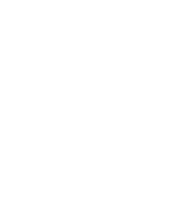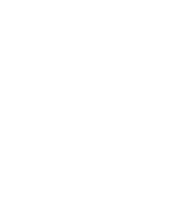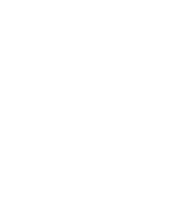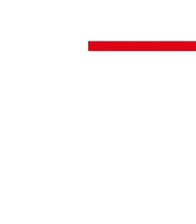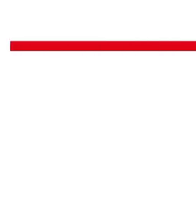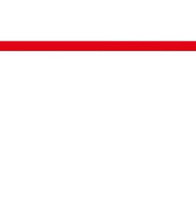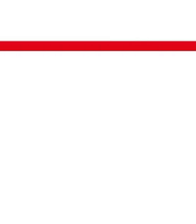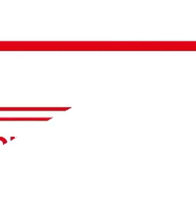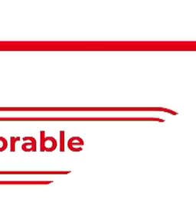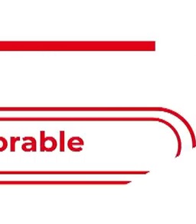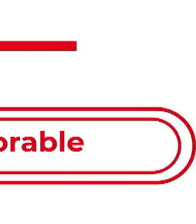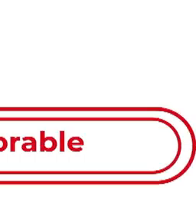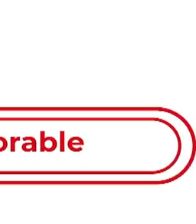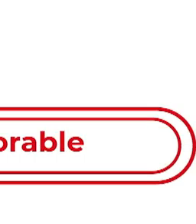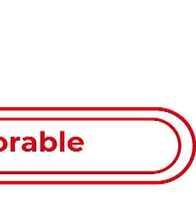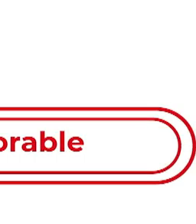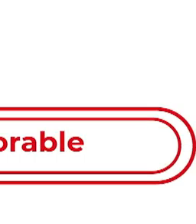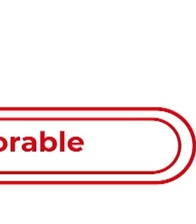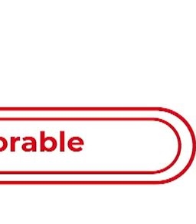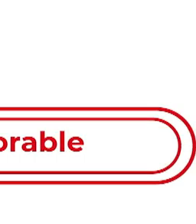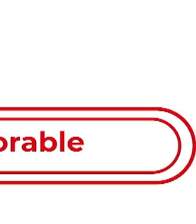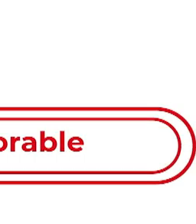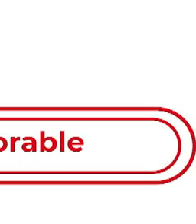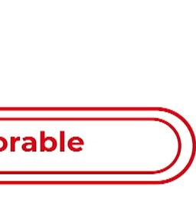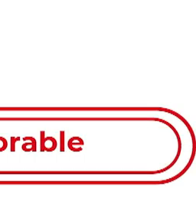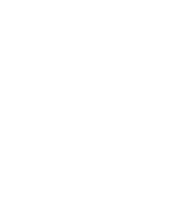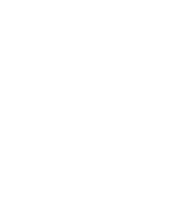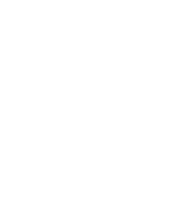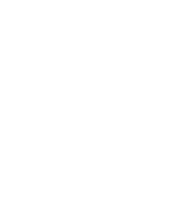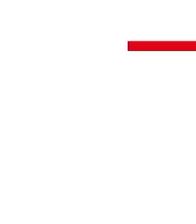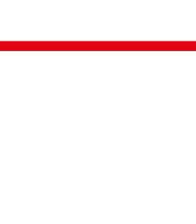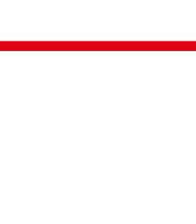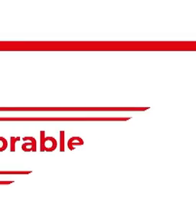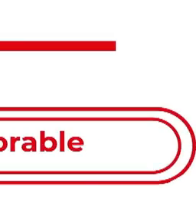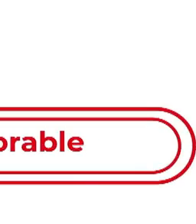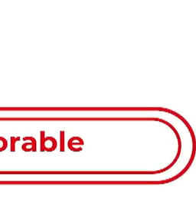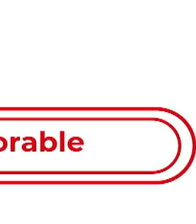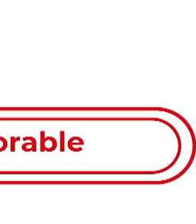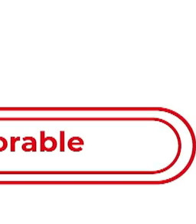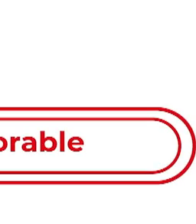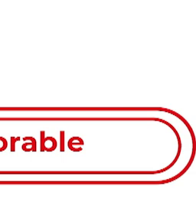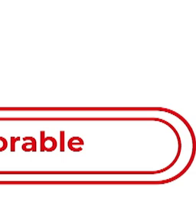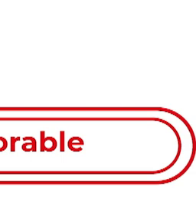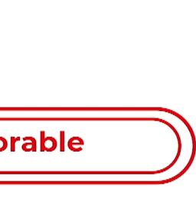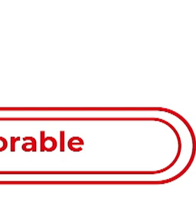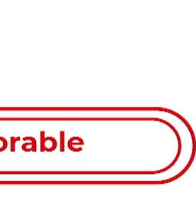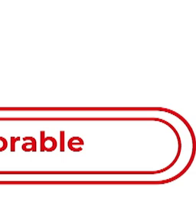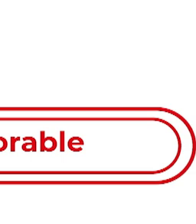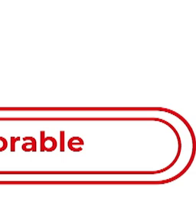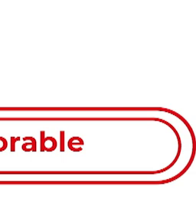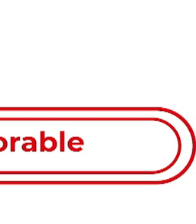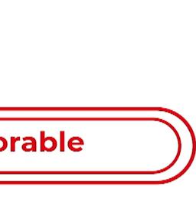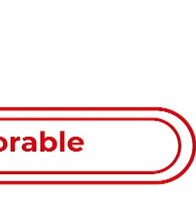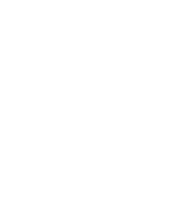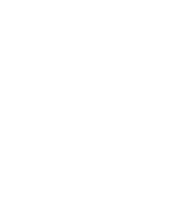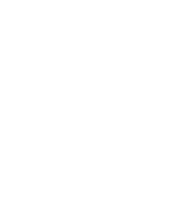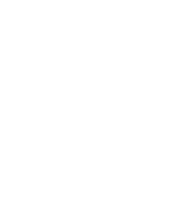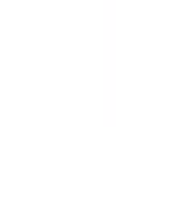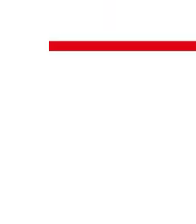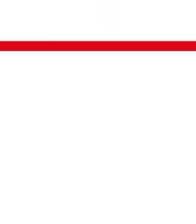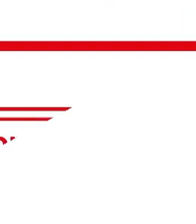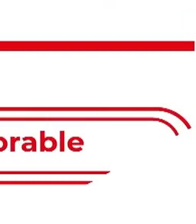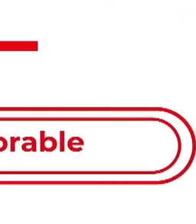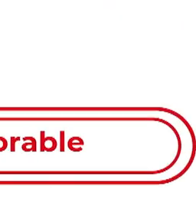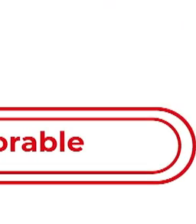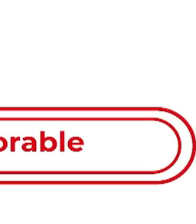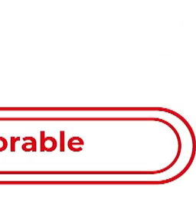doctor Arturo Reyes Sandoval. Favorable. Doctora Lena Ruiz Azuara. Favorable.